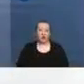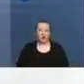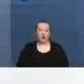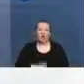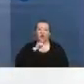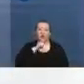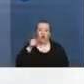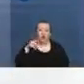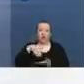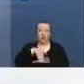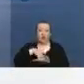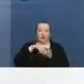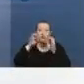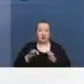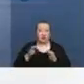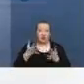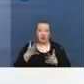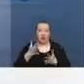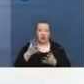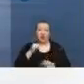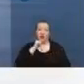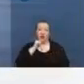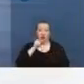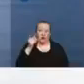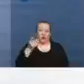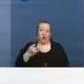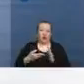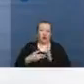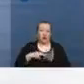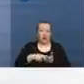inmaduro vanidoso caprichoso